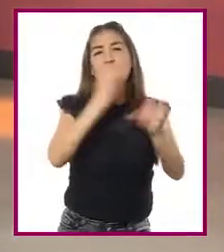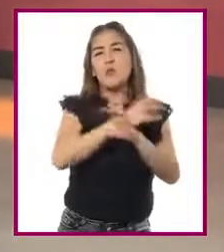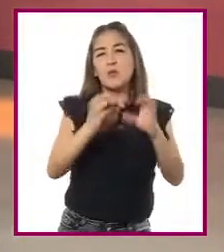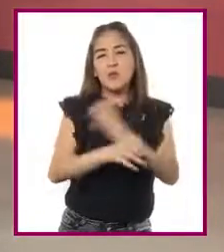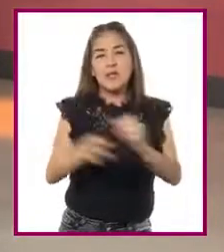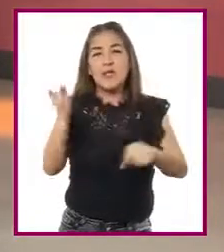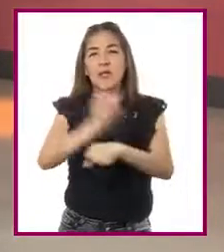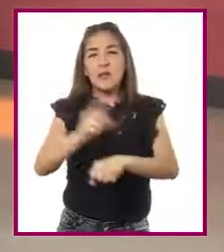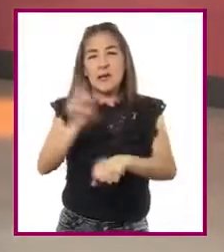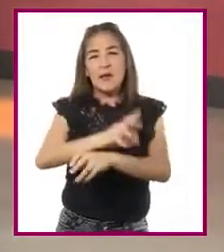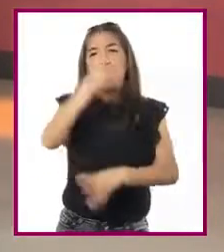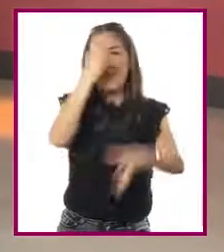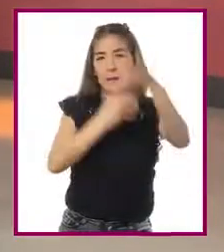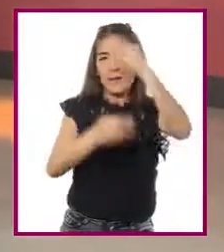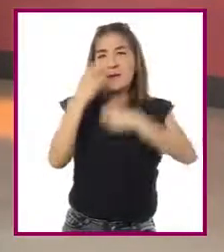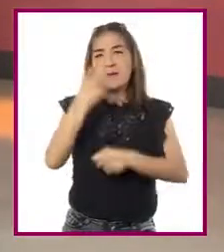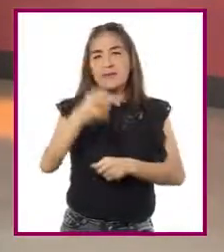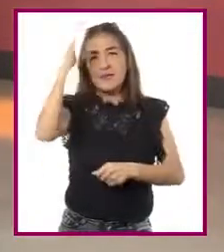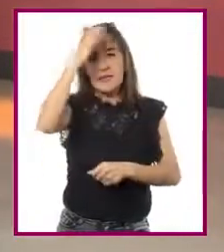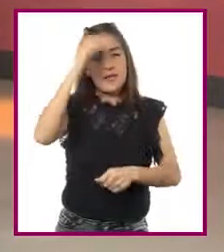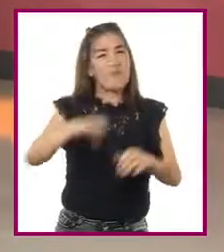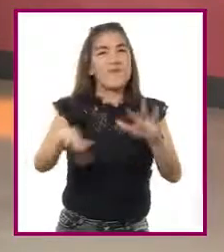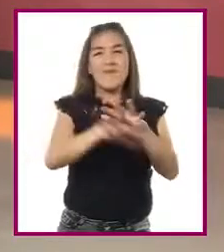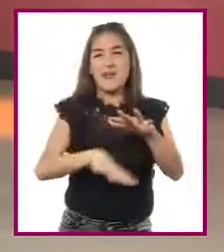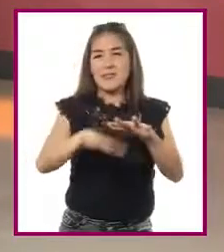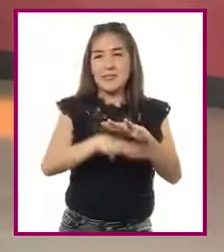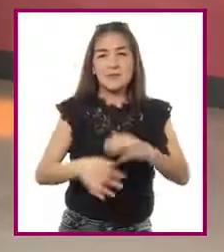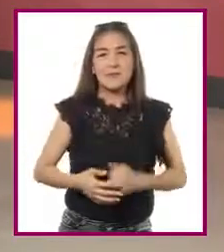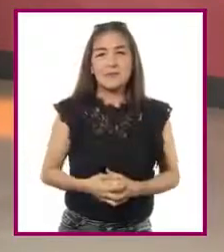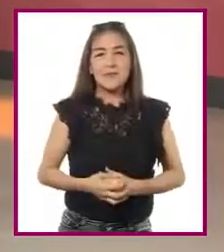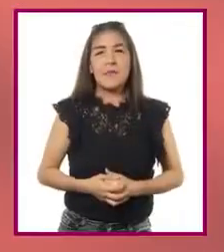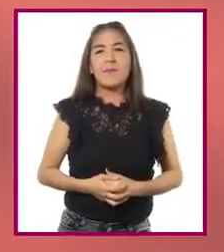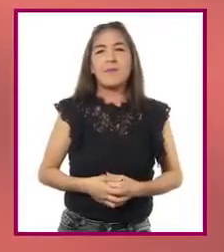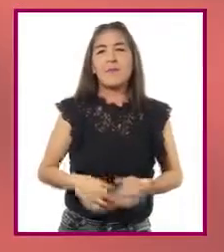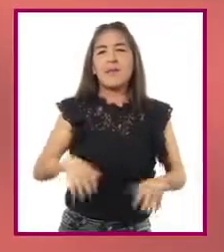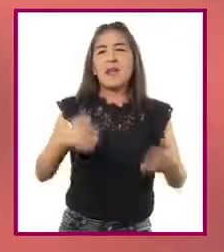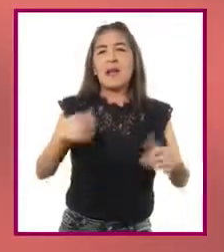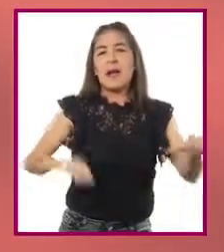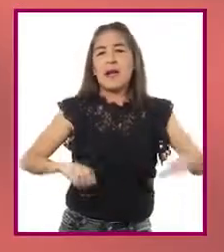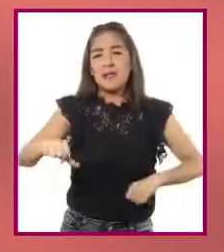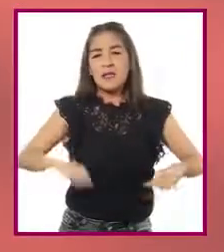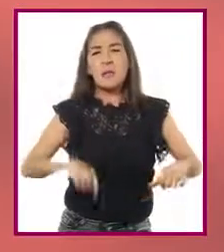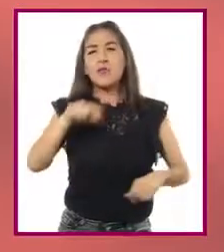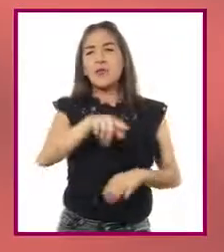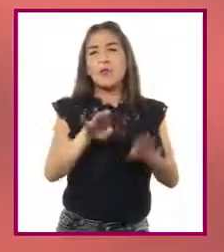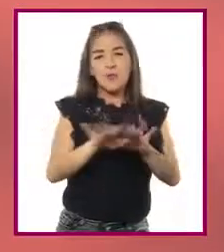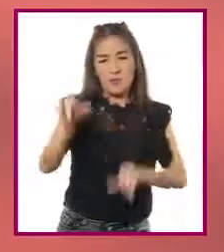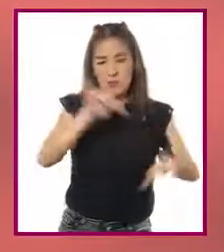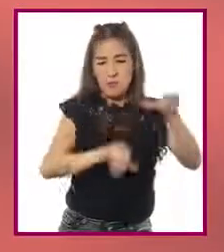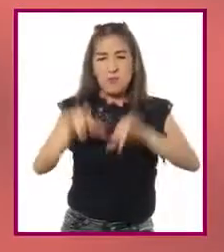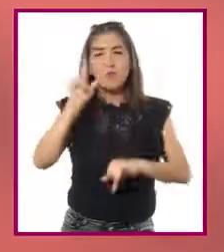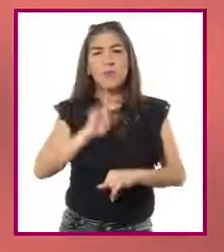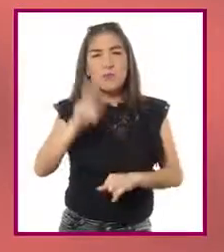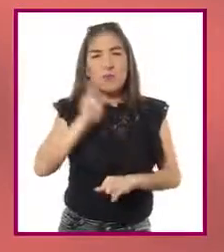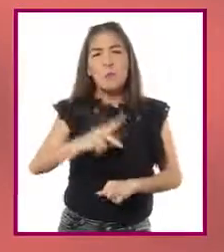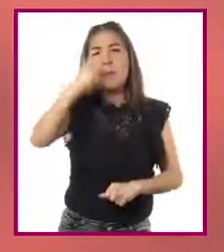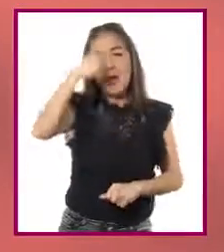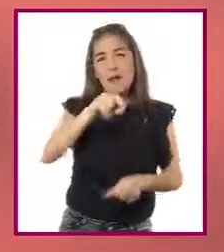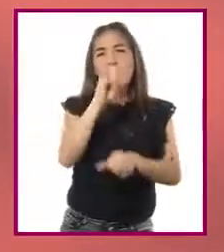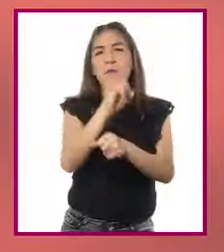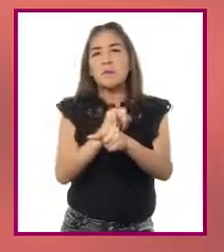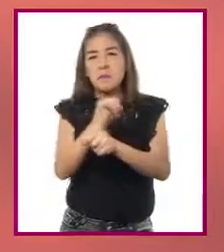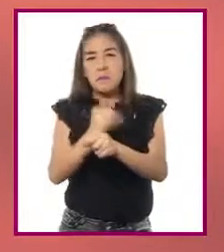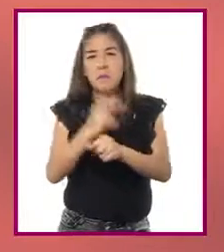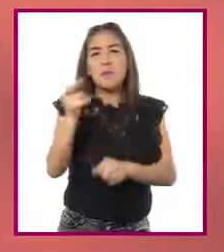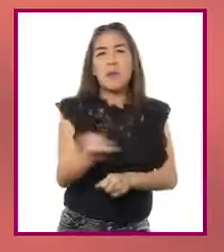cotidianos en aprendizajes científicos básicos. Las actividades experimentales permiten hacerse preguntas, aprender a